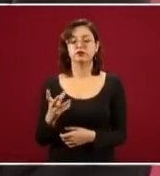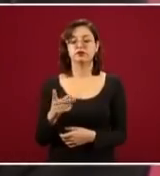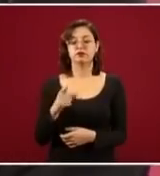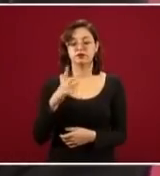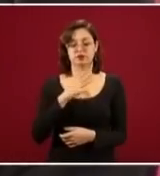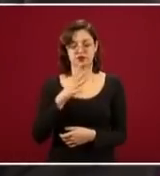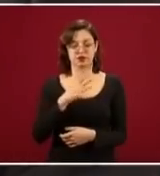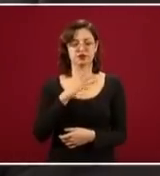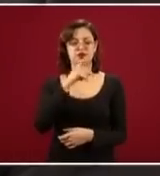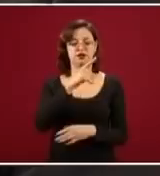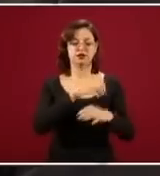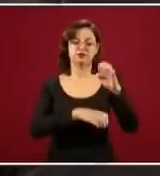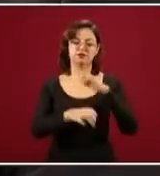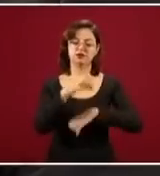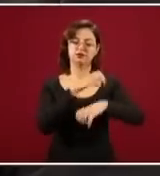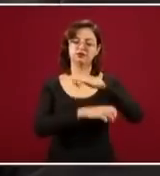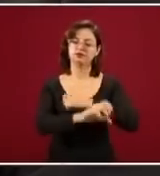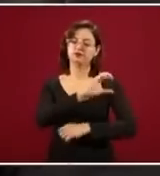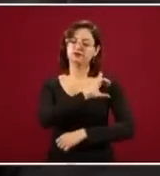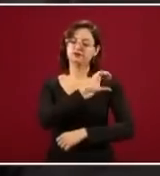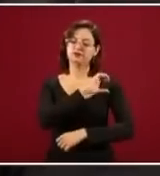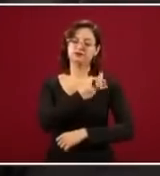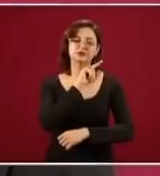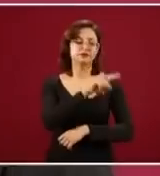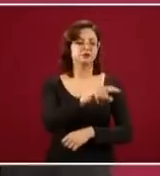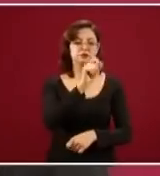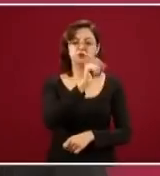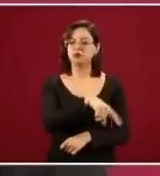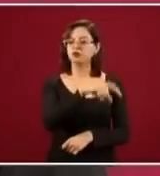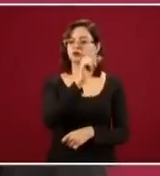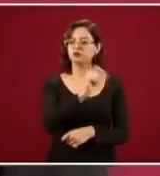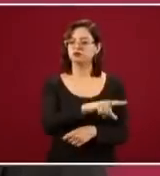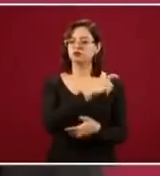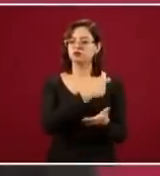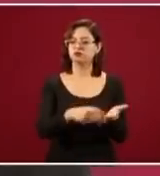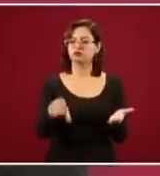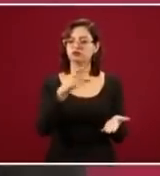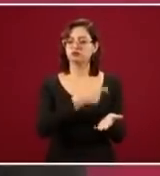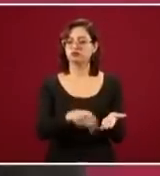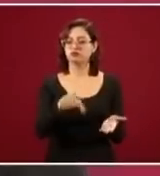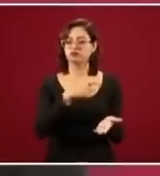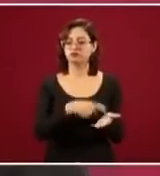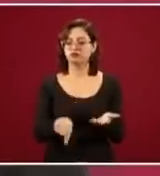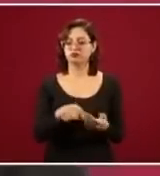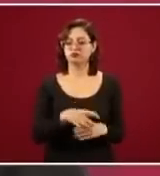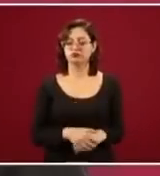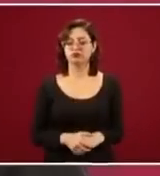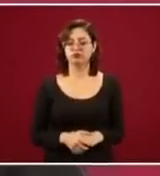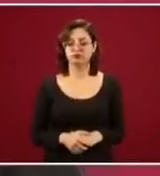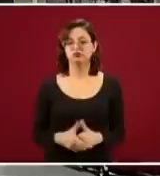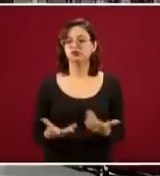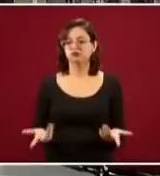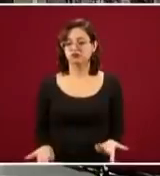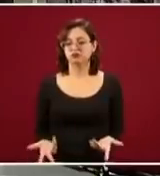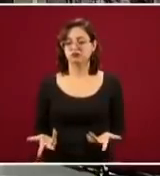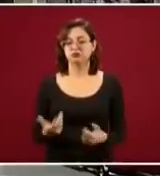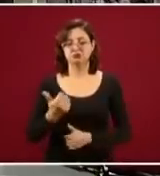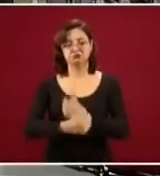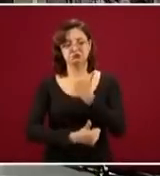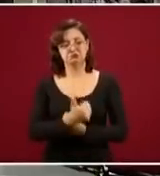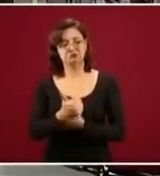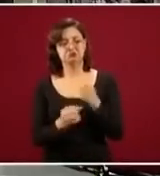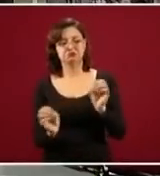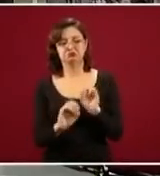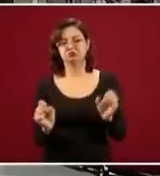proveedores favoritos, ¿sí?, a los que les compraban de todo sin llevar, sin llevar a cabo licitación.